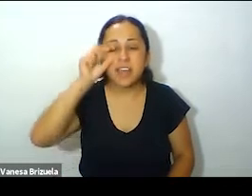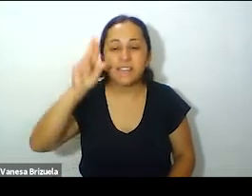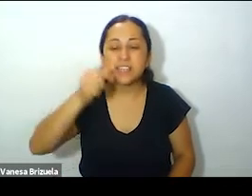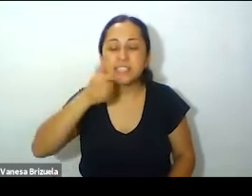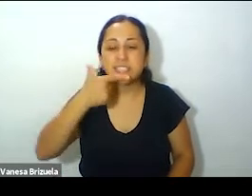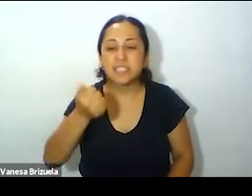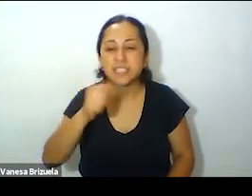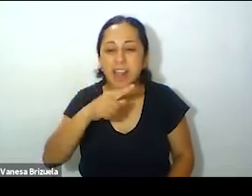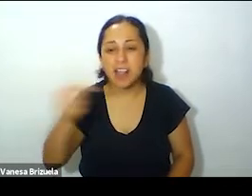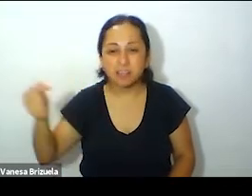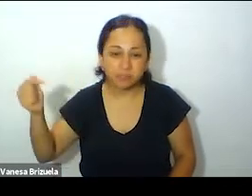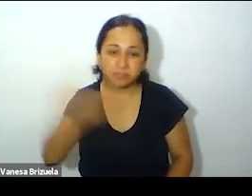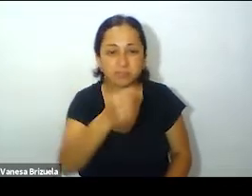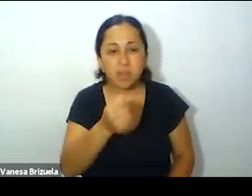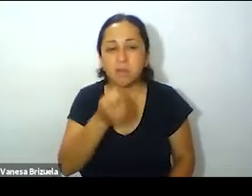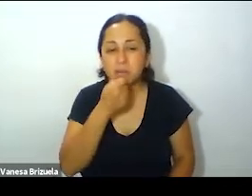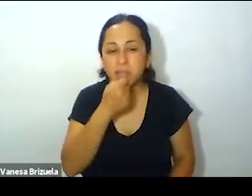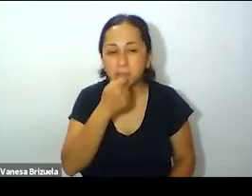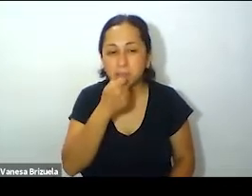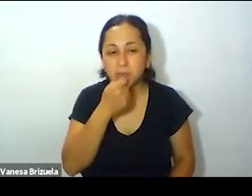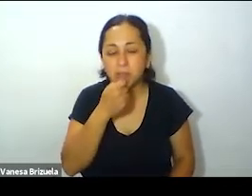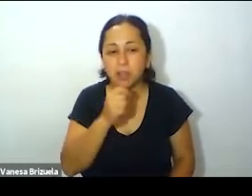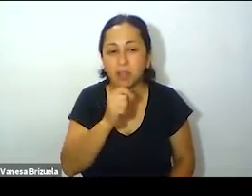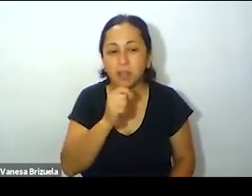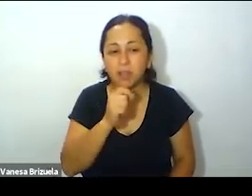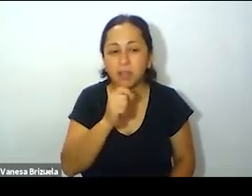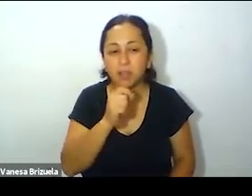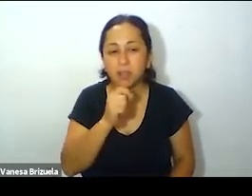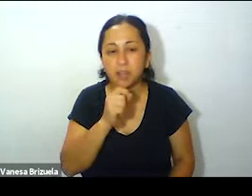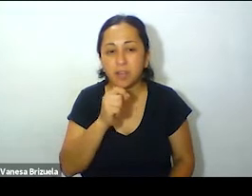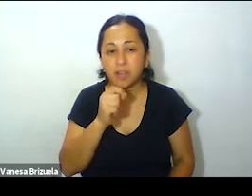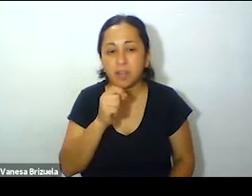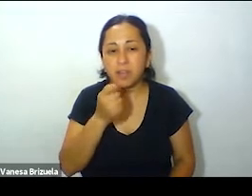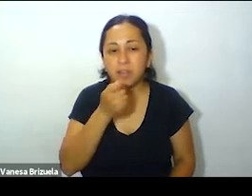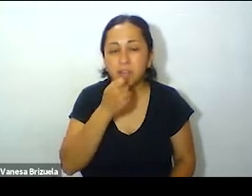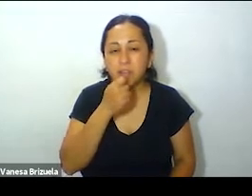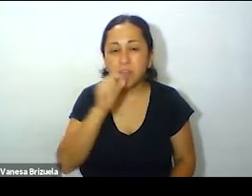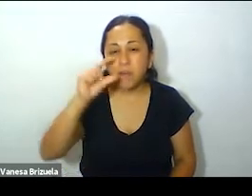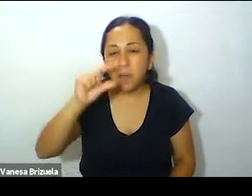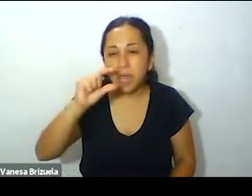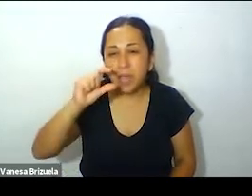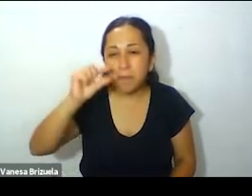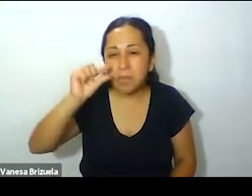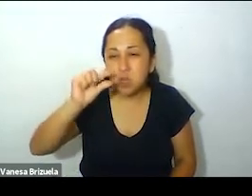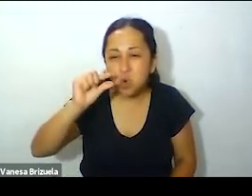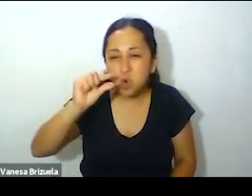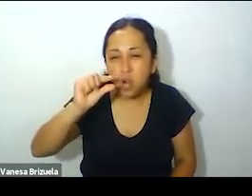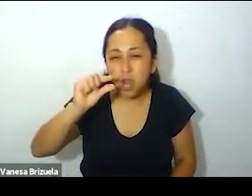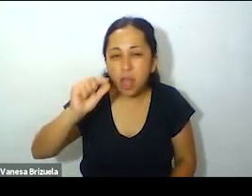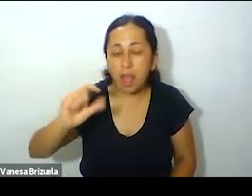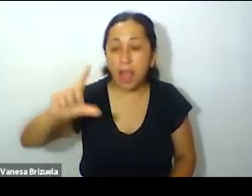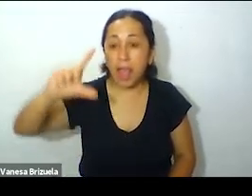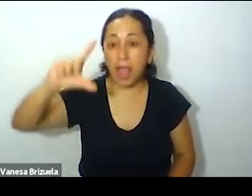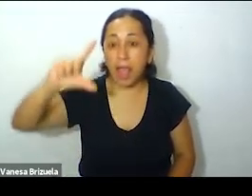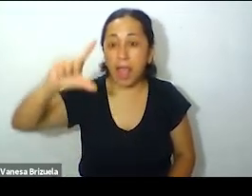Luego, todas las fuentes tienen una caja baja, que serían las minúsculas, una caja